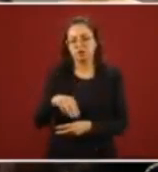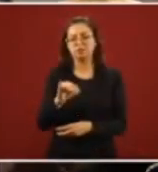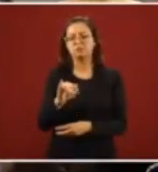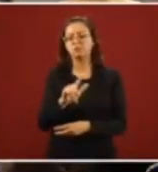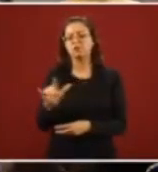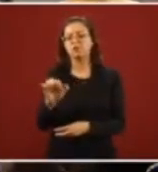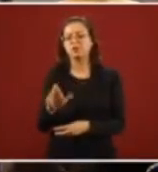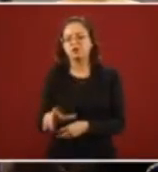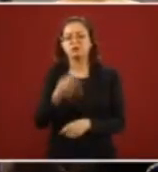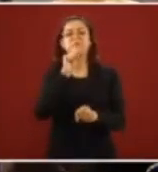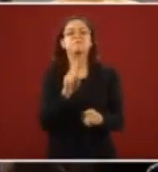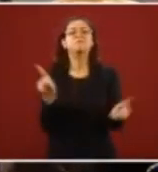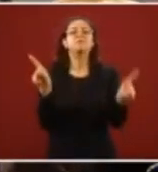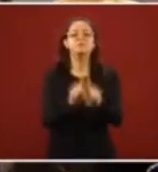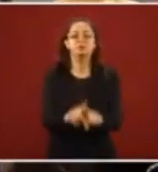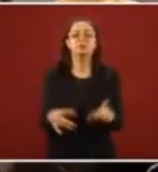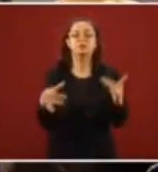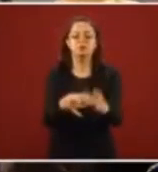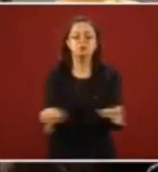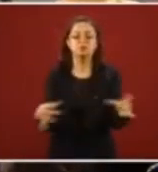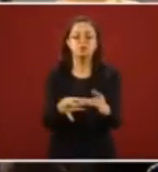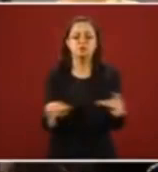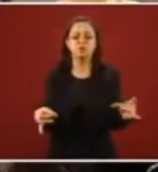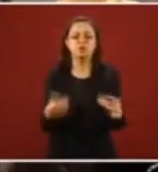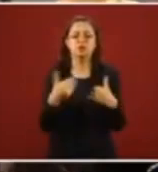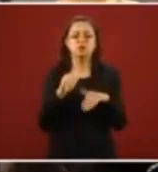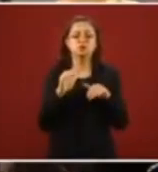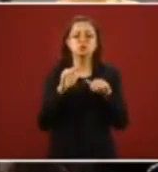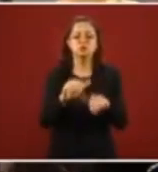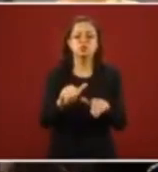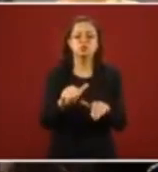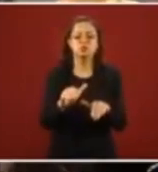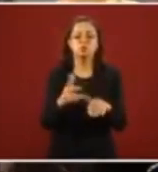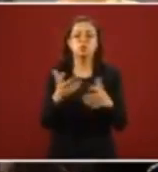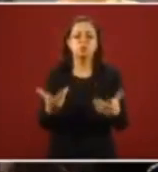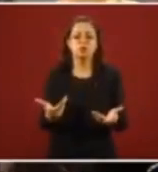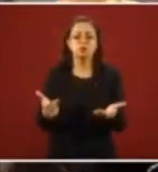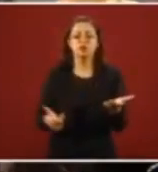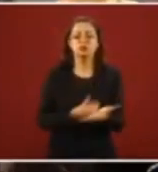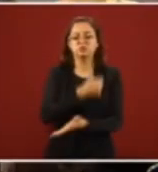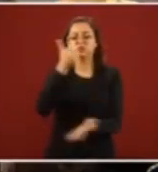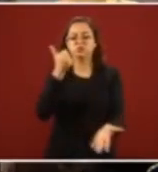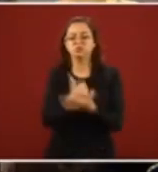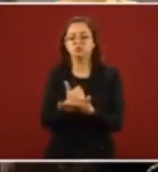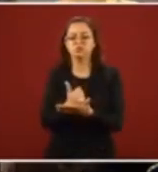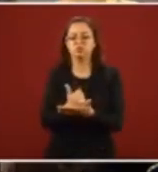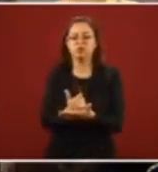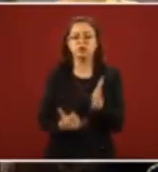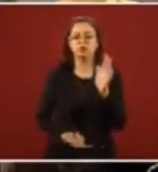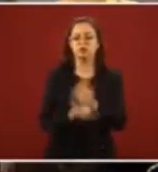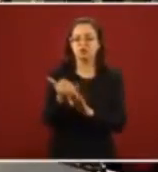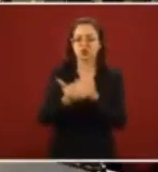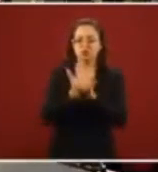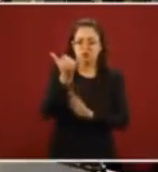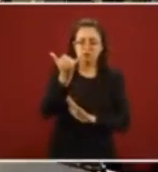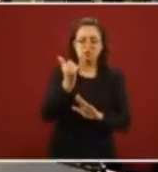por las intervenciones urbanas, por lo que se hace de obras